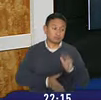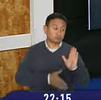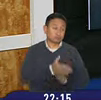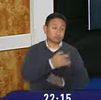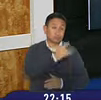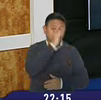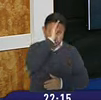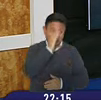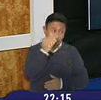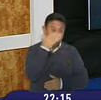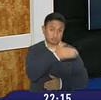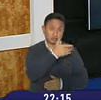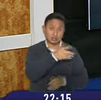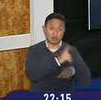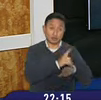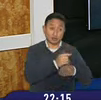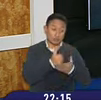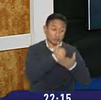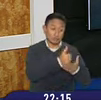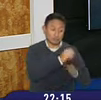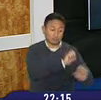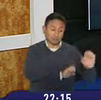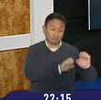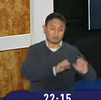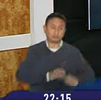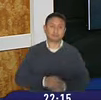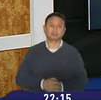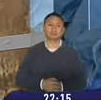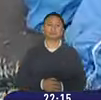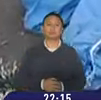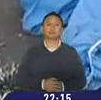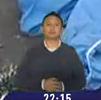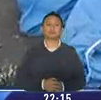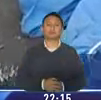de salud para recibir la valoración respectiva.